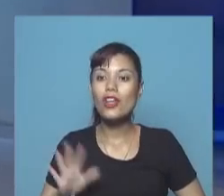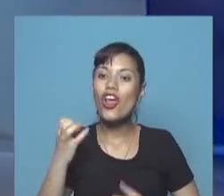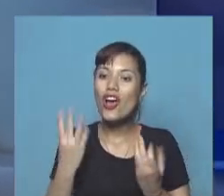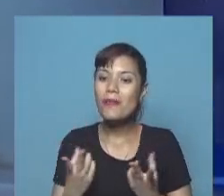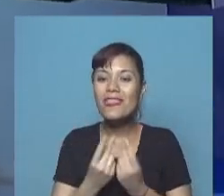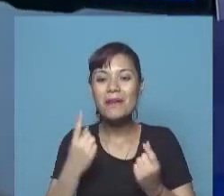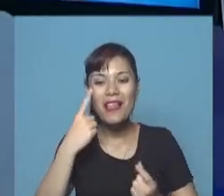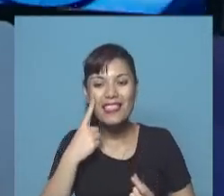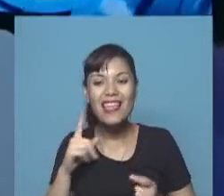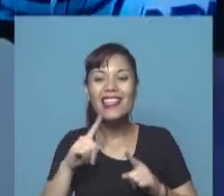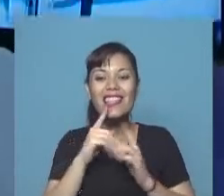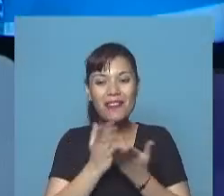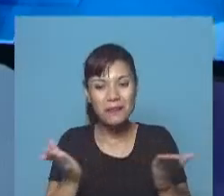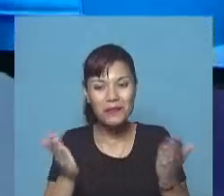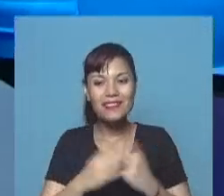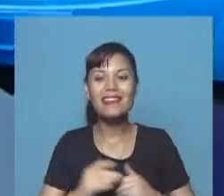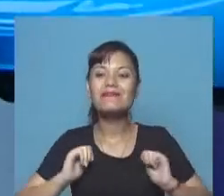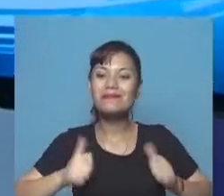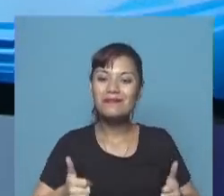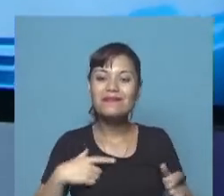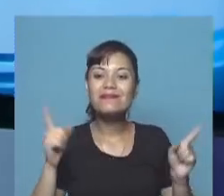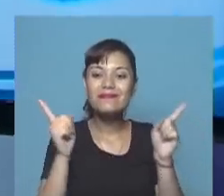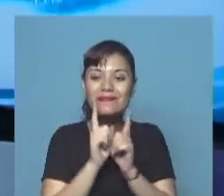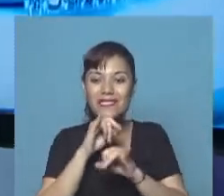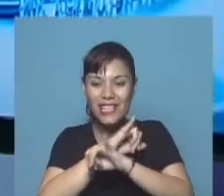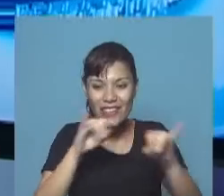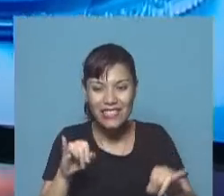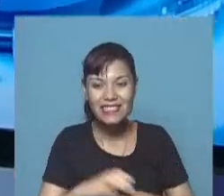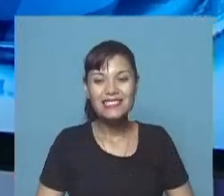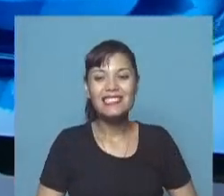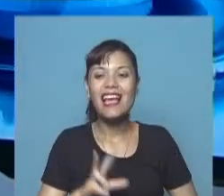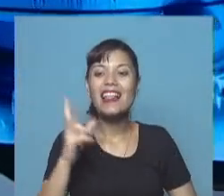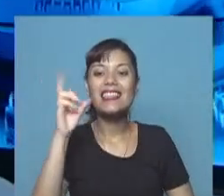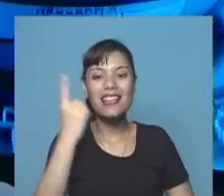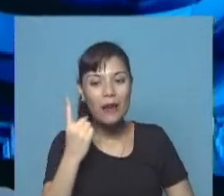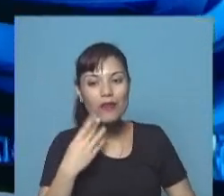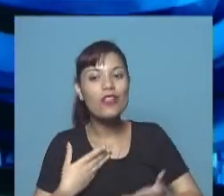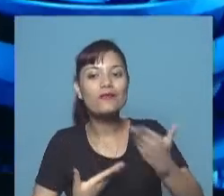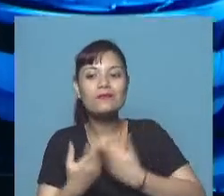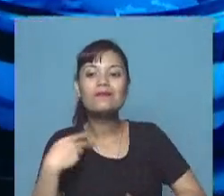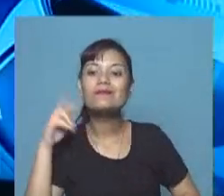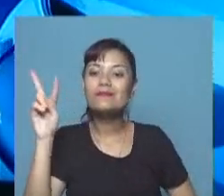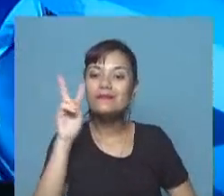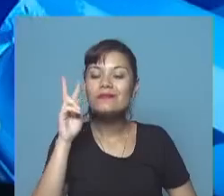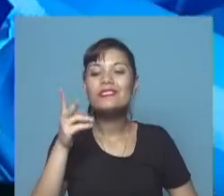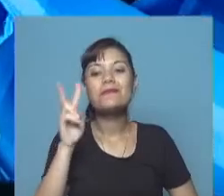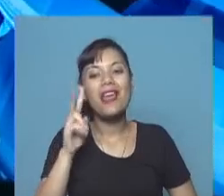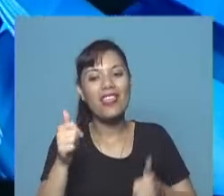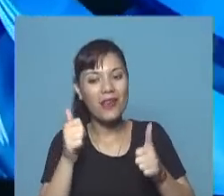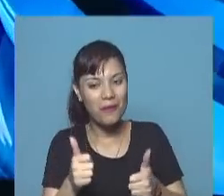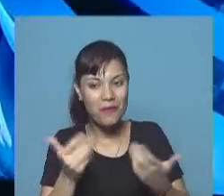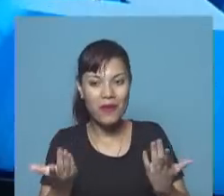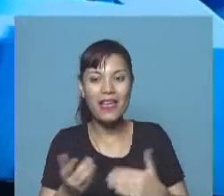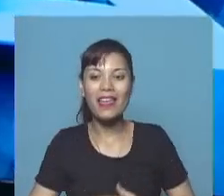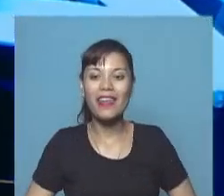Hola, ¿cómo les va? Termina el día y por la pantalla de la TV pública comenzamos con nuestro resumen de noticias. En media hora compartimos nuestra mirada, que como toda mirada